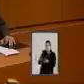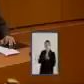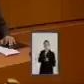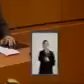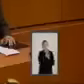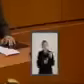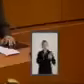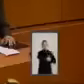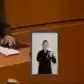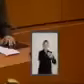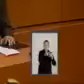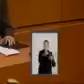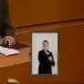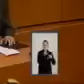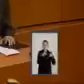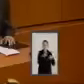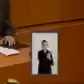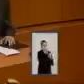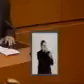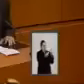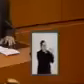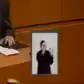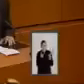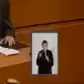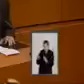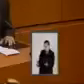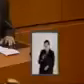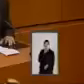programas. Lo que pasa en Oaxaca solo es